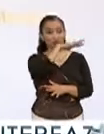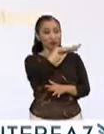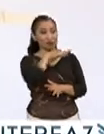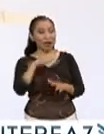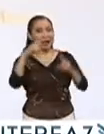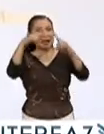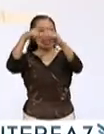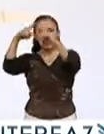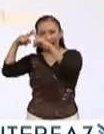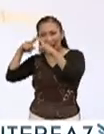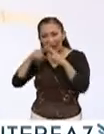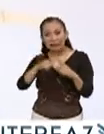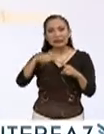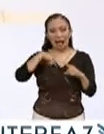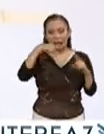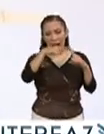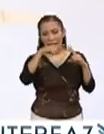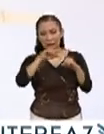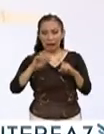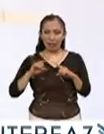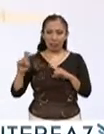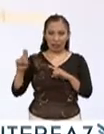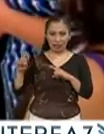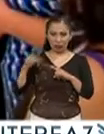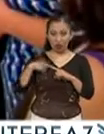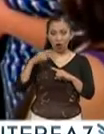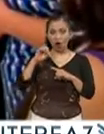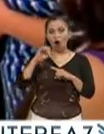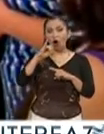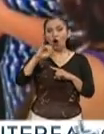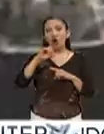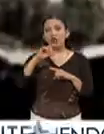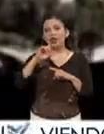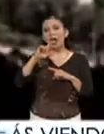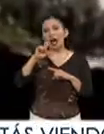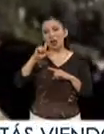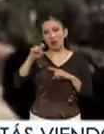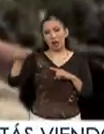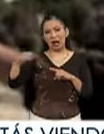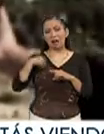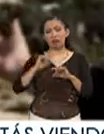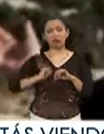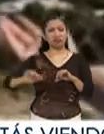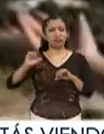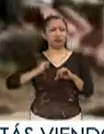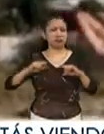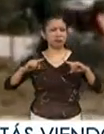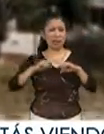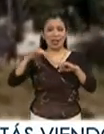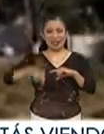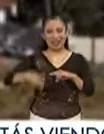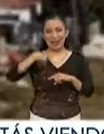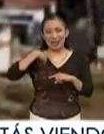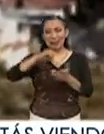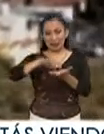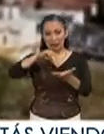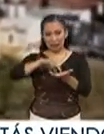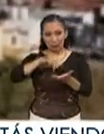con iglesias, está la iglesia a mi lado derecho del Ojo de Agua, que es la iglesia más antigua de aquí de